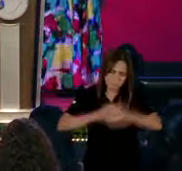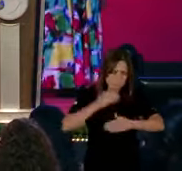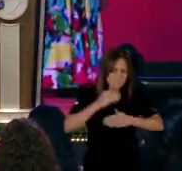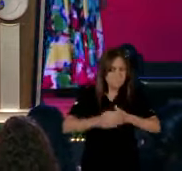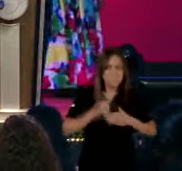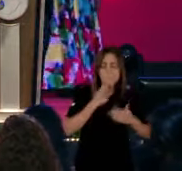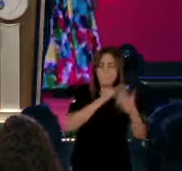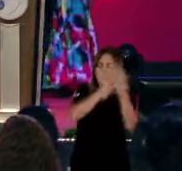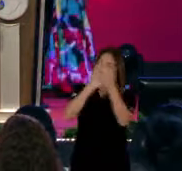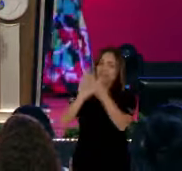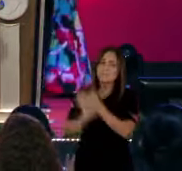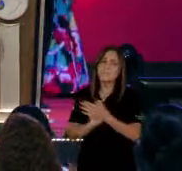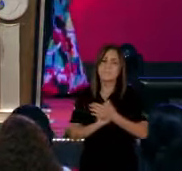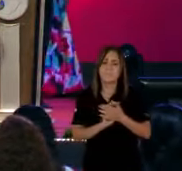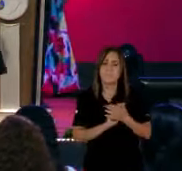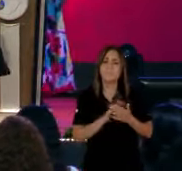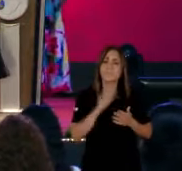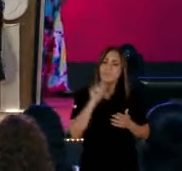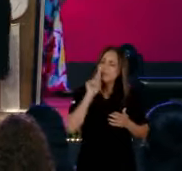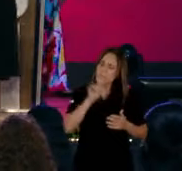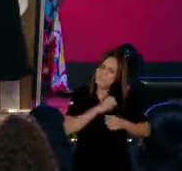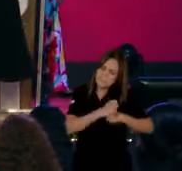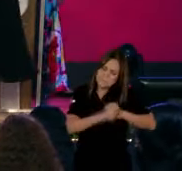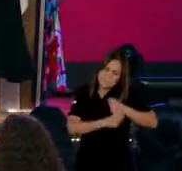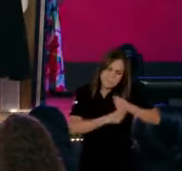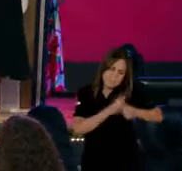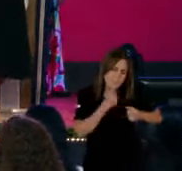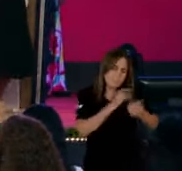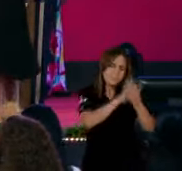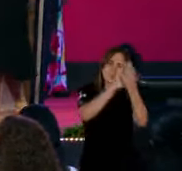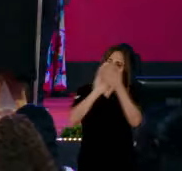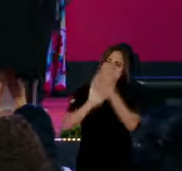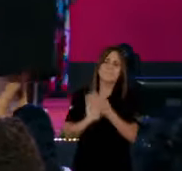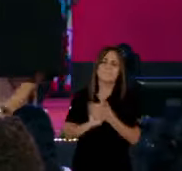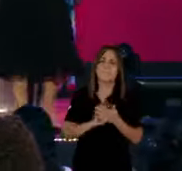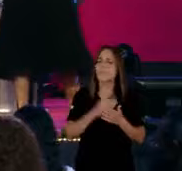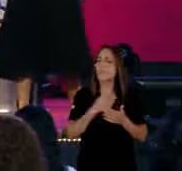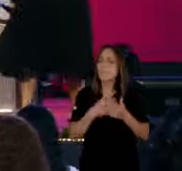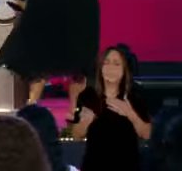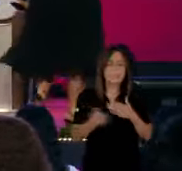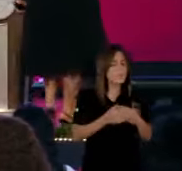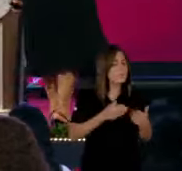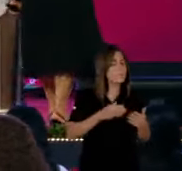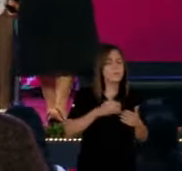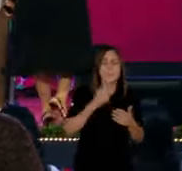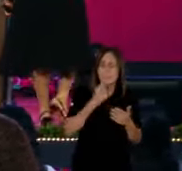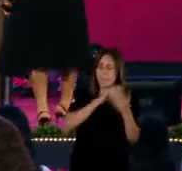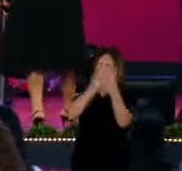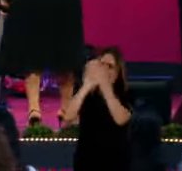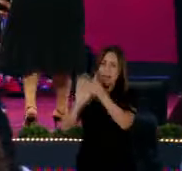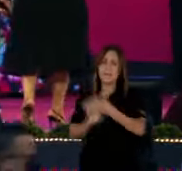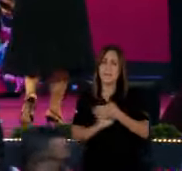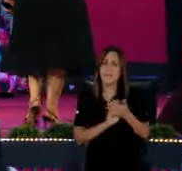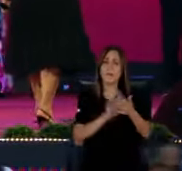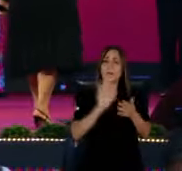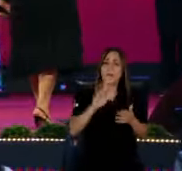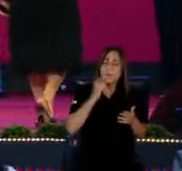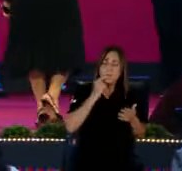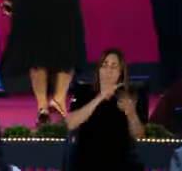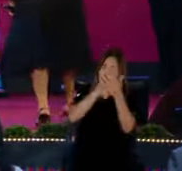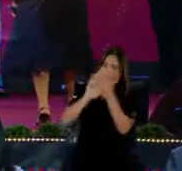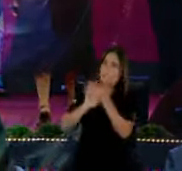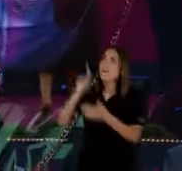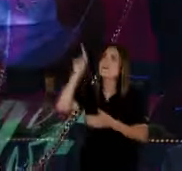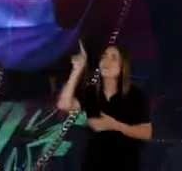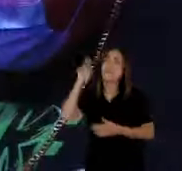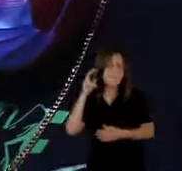alaba. Estás sufriendo, alaba. No importa, alaba.